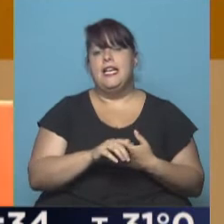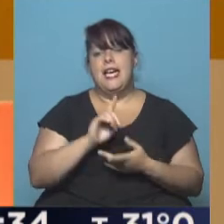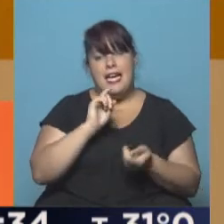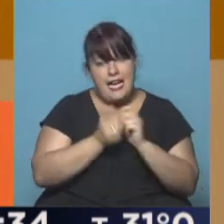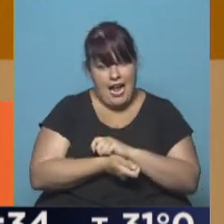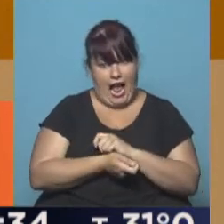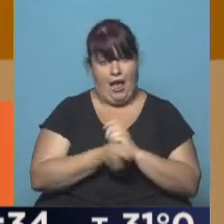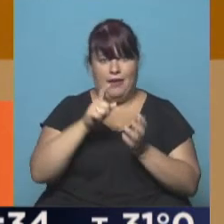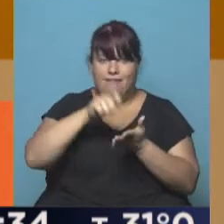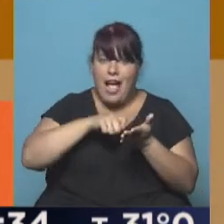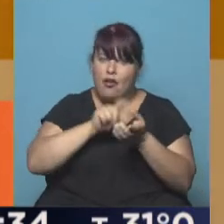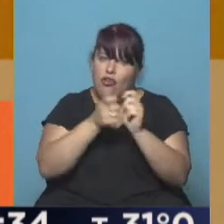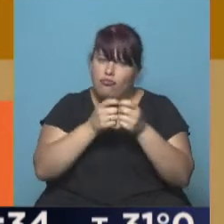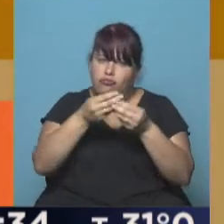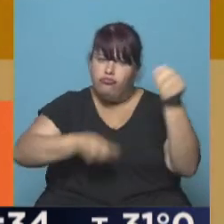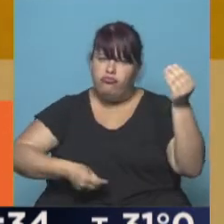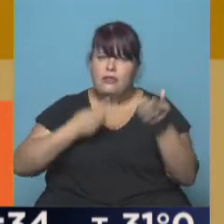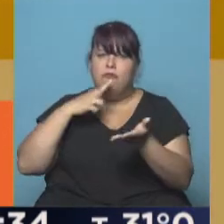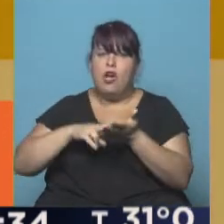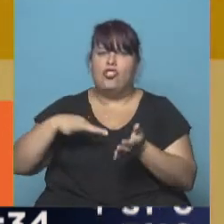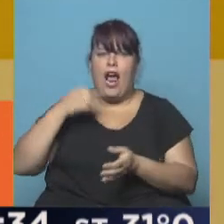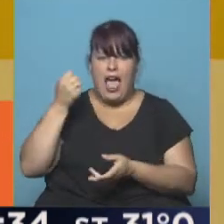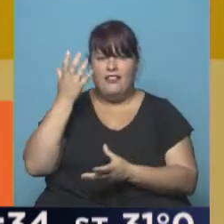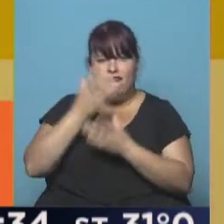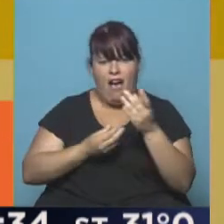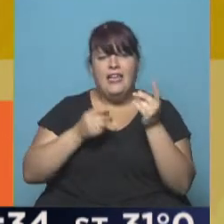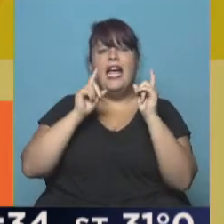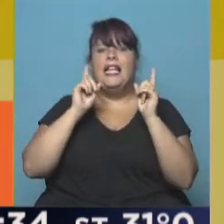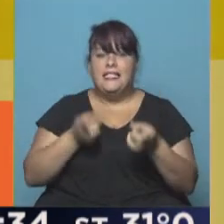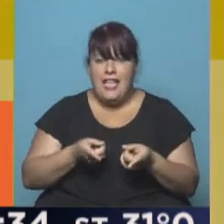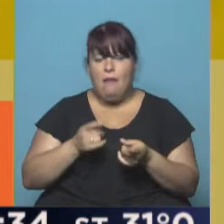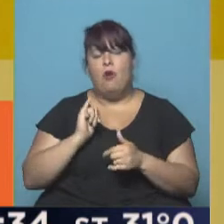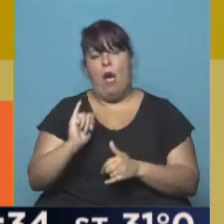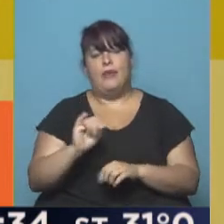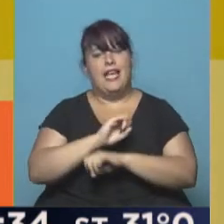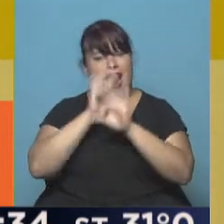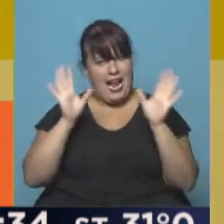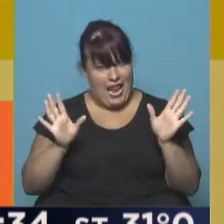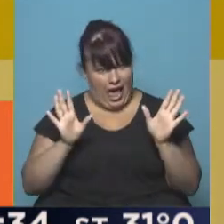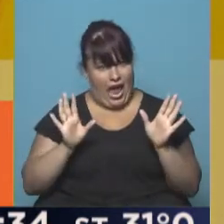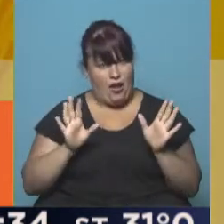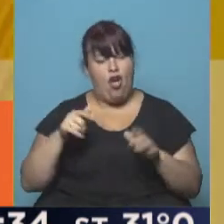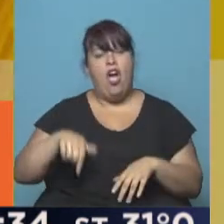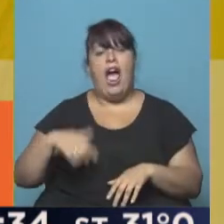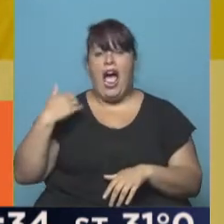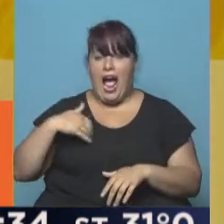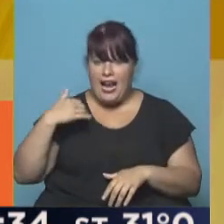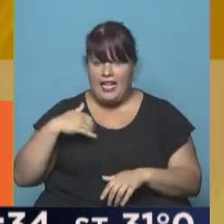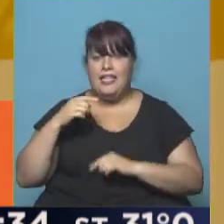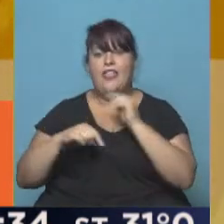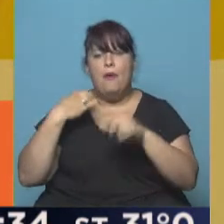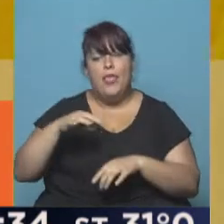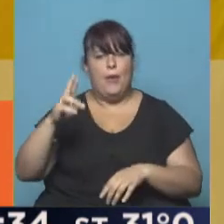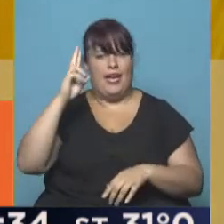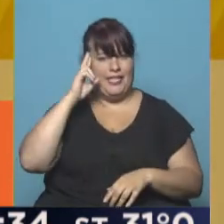corrige estas distorsiones acumuladas en el impuesto a las ganancias, pero que también da una señal clara de que en la Argentina se empieza a